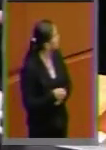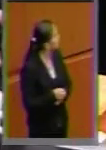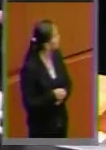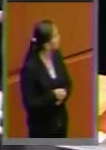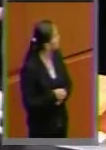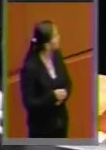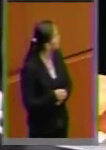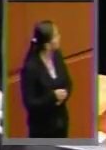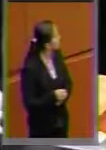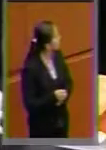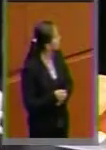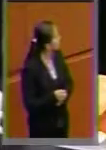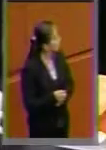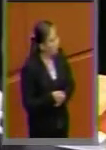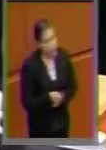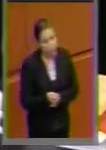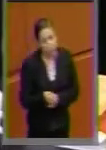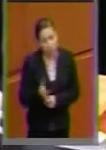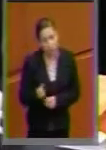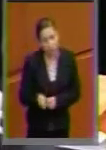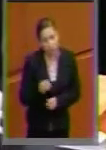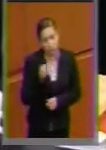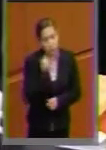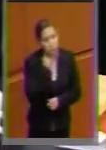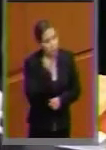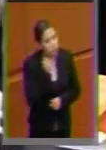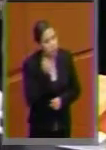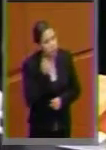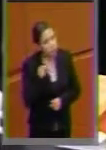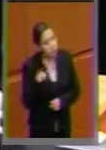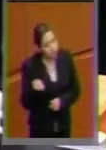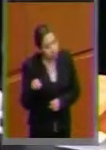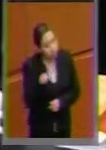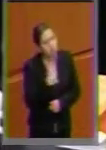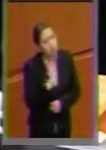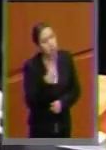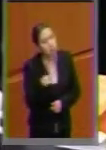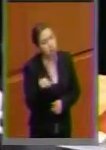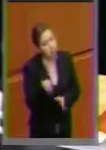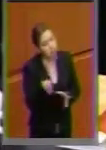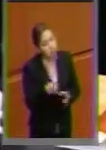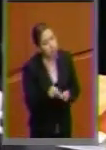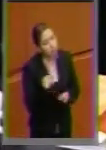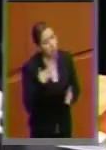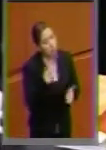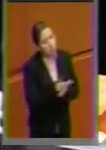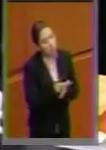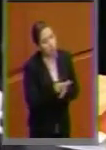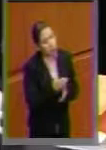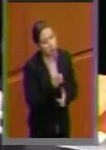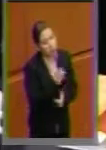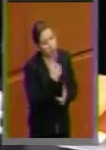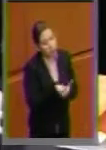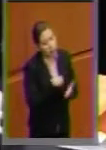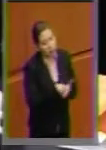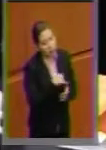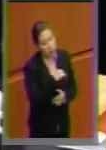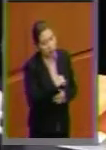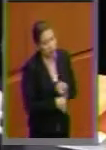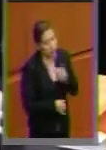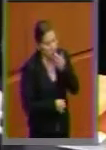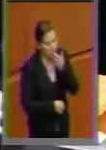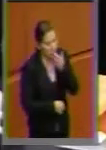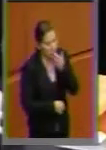los legisladores lamentablemente para él porque desde ahí que los legisladores no metan las manos juntos quien va a reformar esto